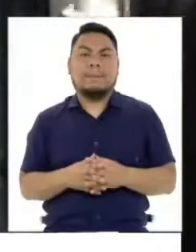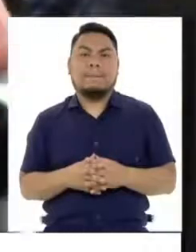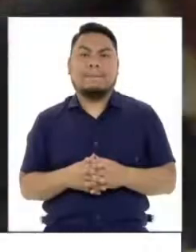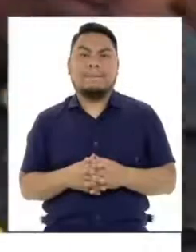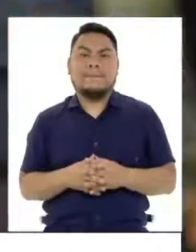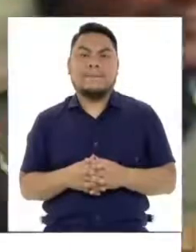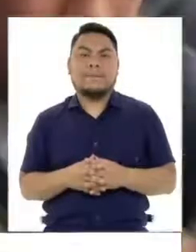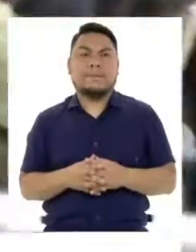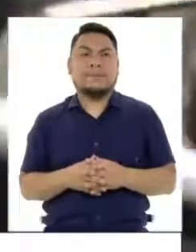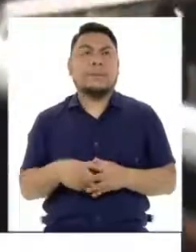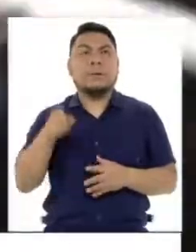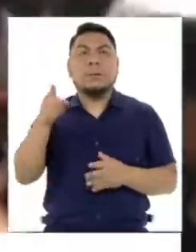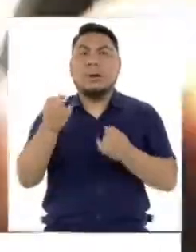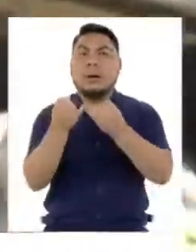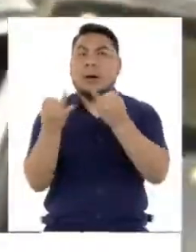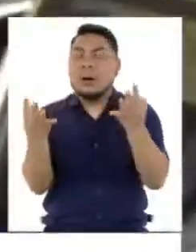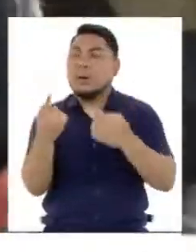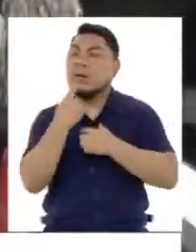Gobernador, ¿algo que decir?